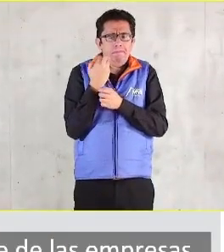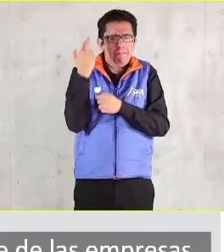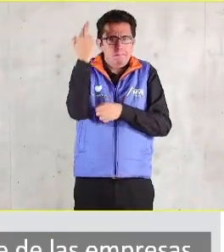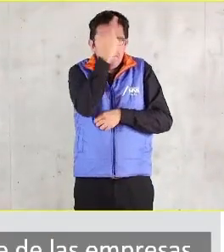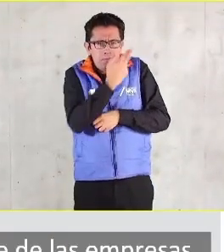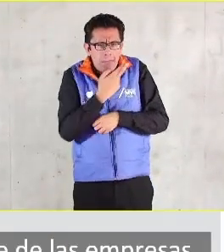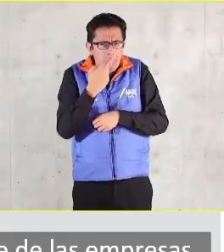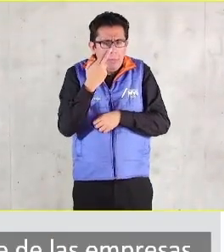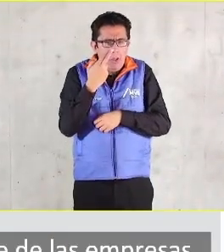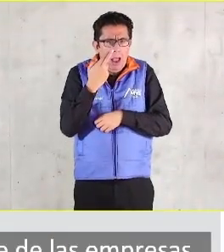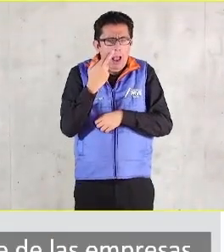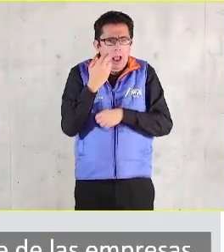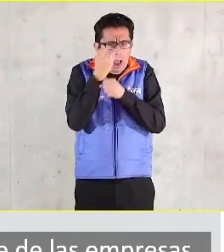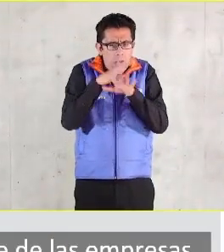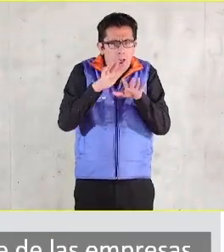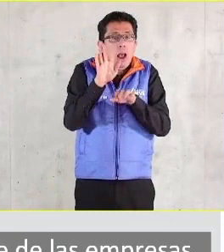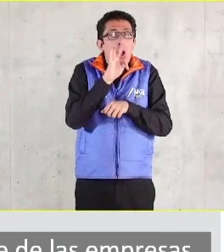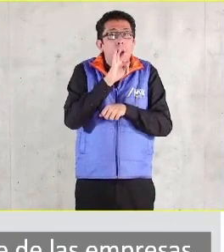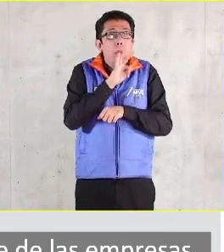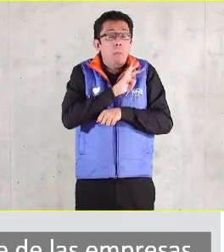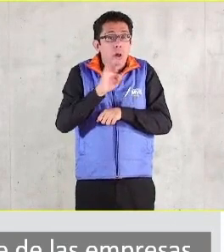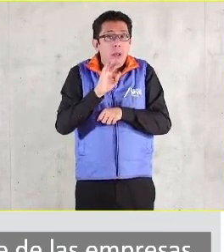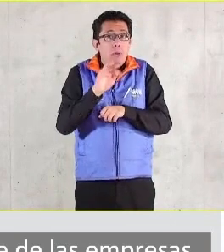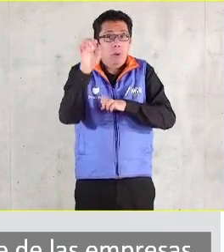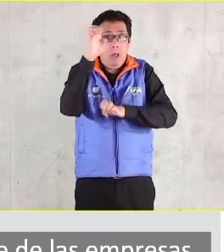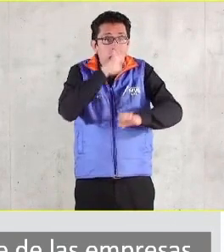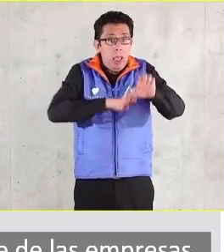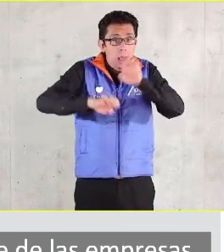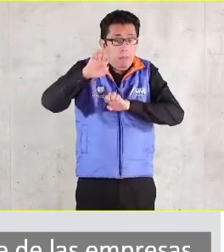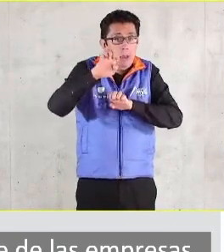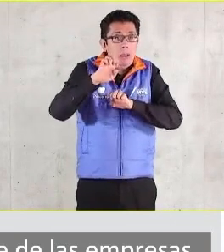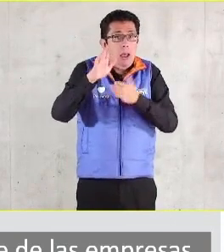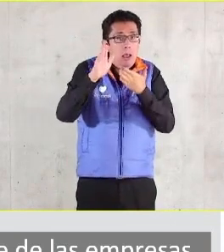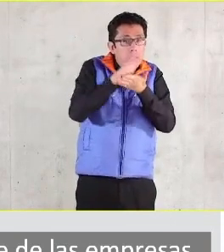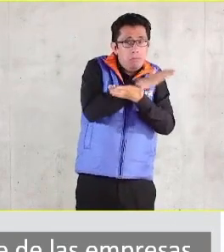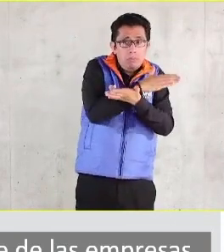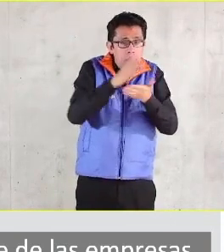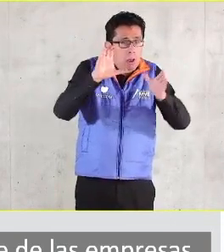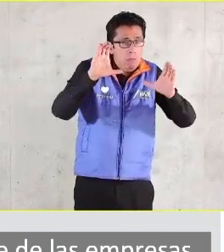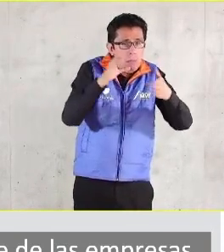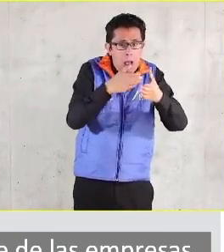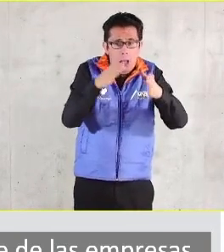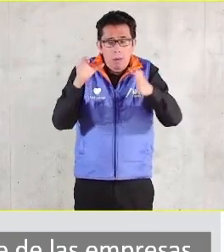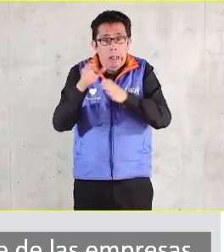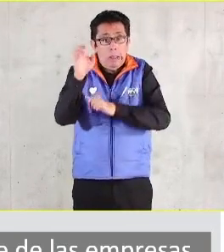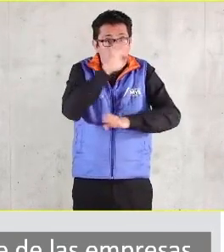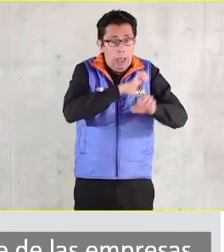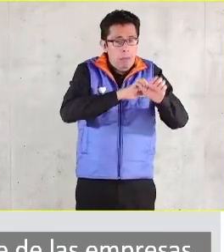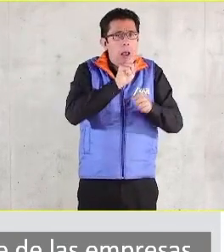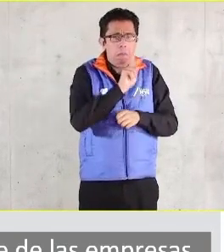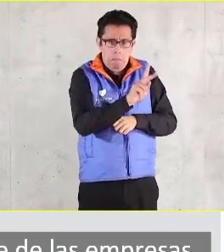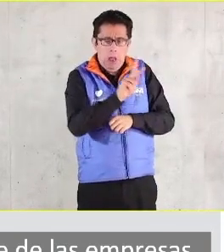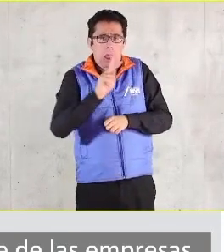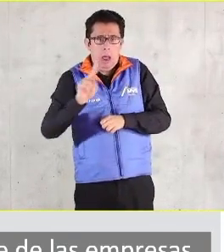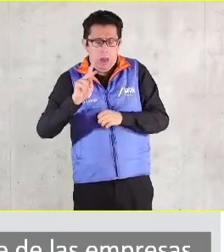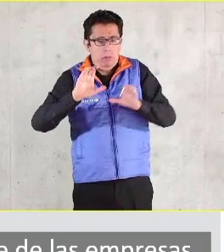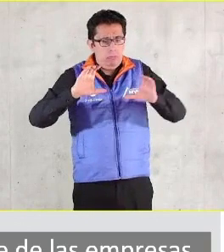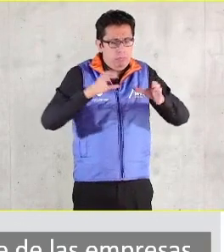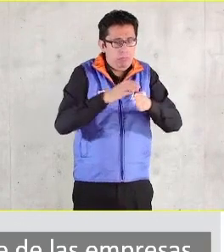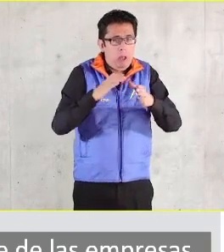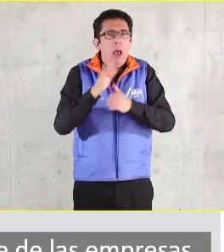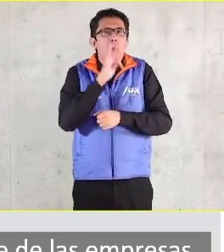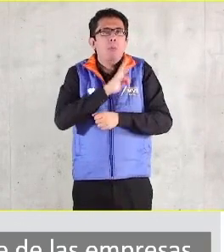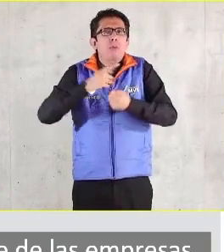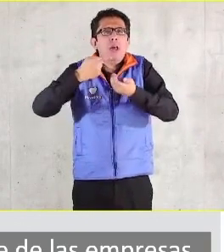las empresas, alinearlas en grupos de empresas homogéneas que nos permitan entender sus necesidades, sus problemáticas